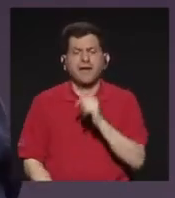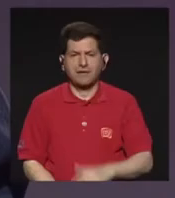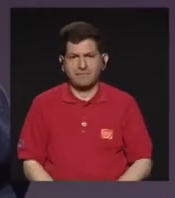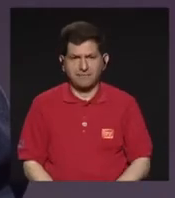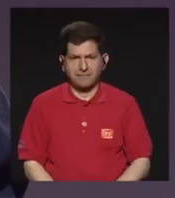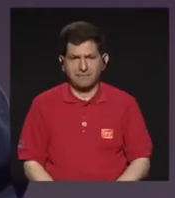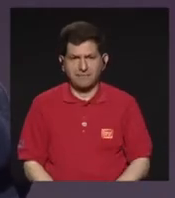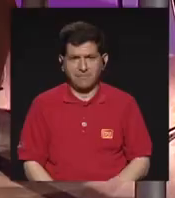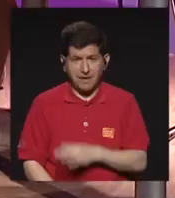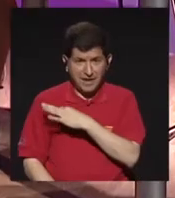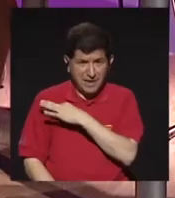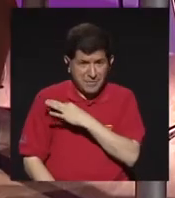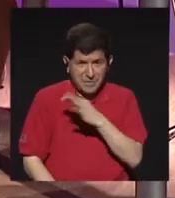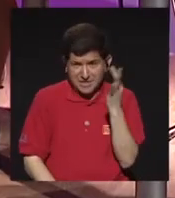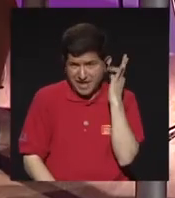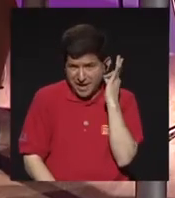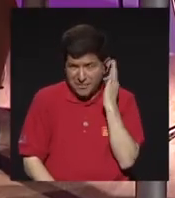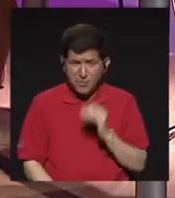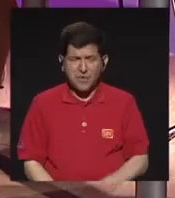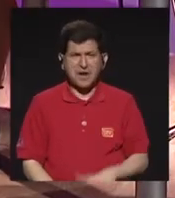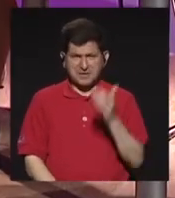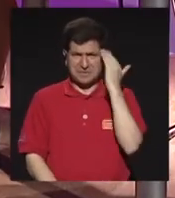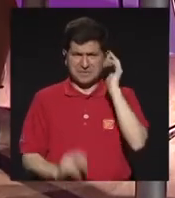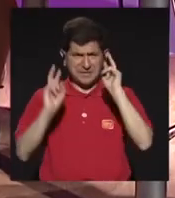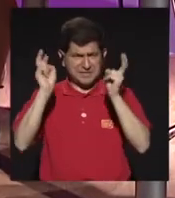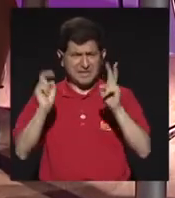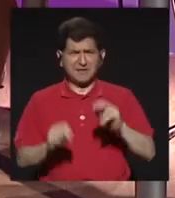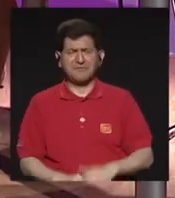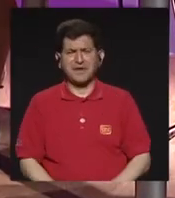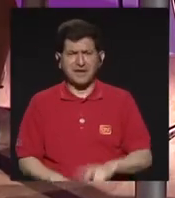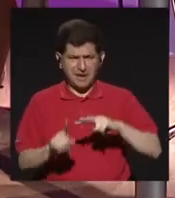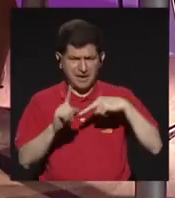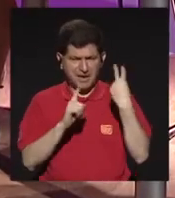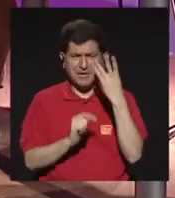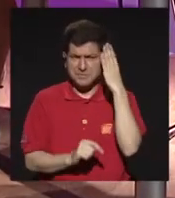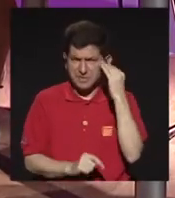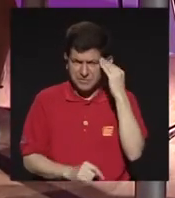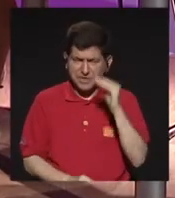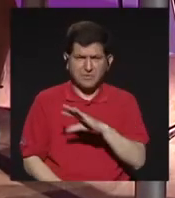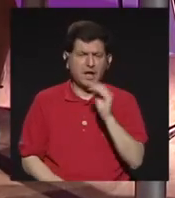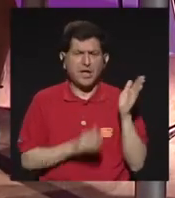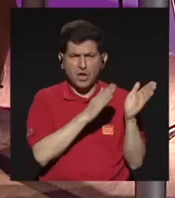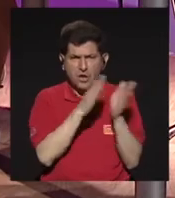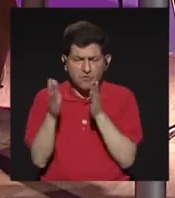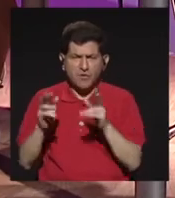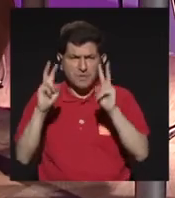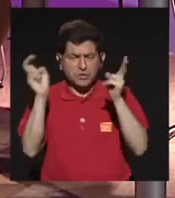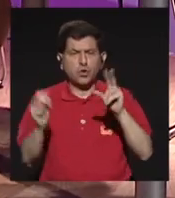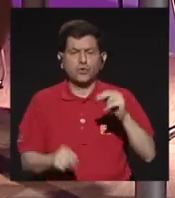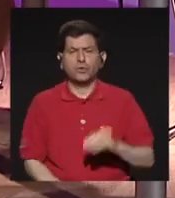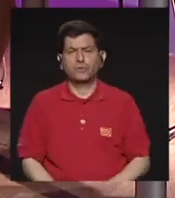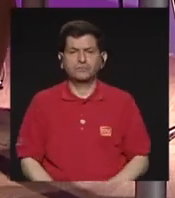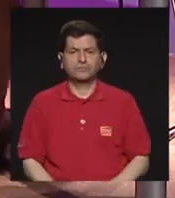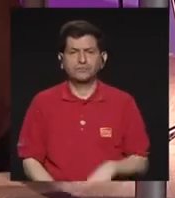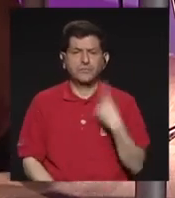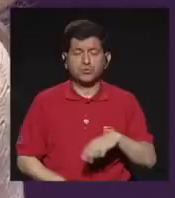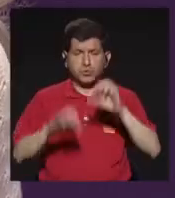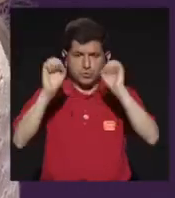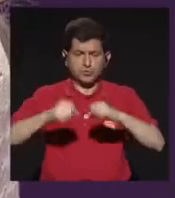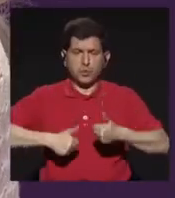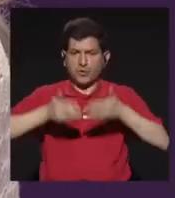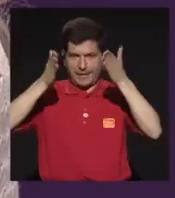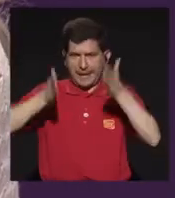no invitaron a una mujer que manejara el tema desde el punto de vista de su experiencia y de su formación en el tema. No, solo analizan la vestimenta, cerremos